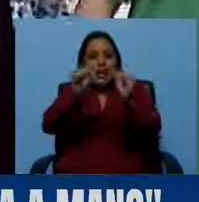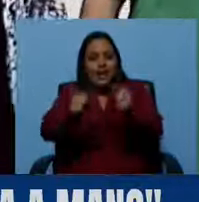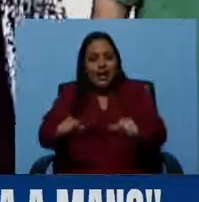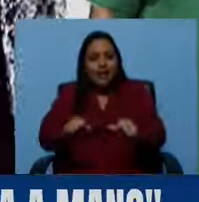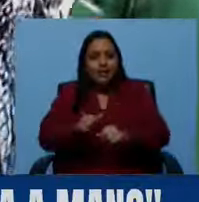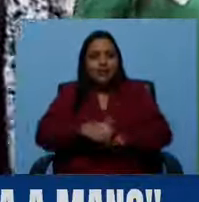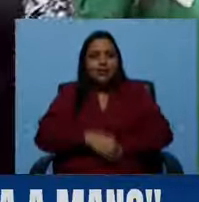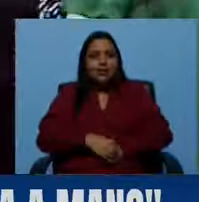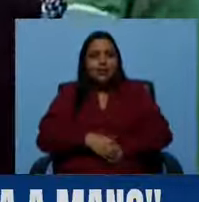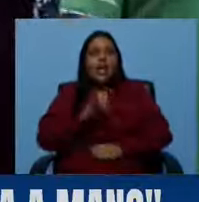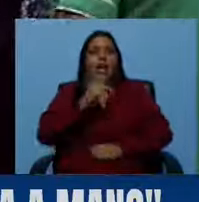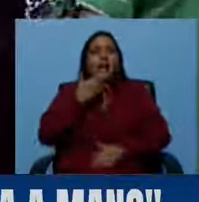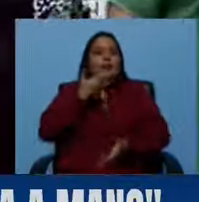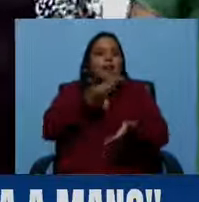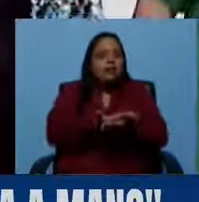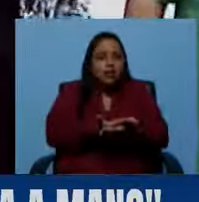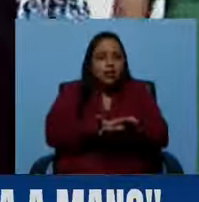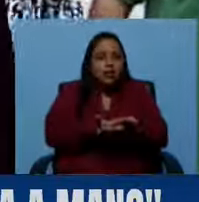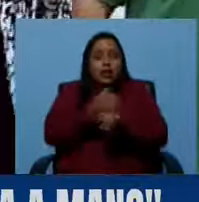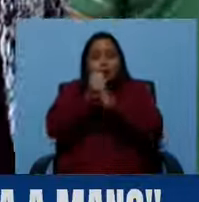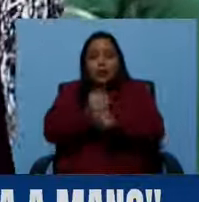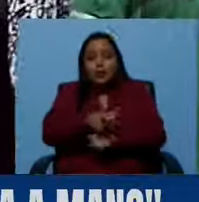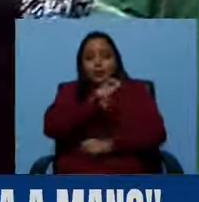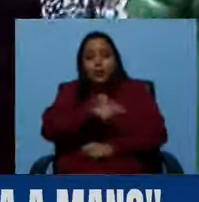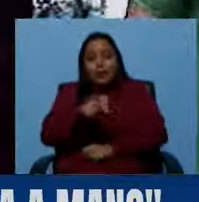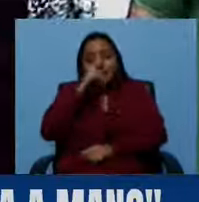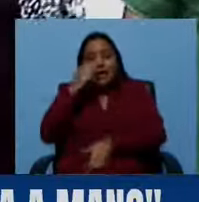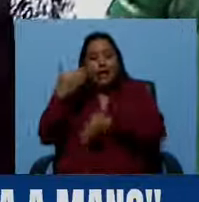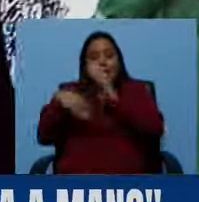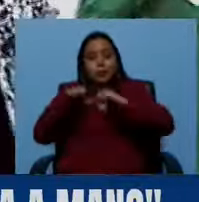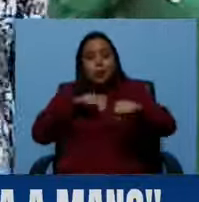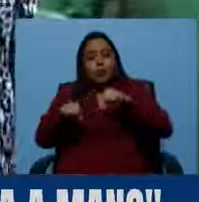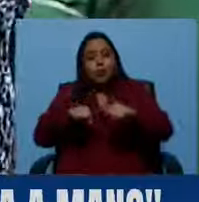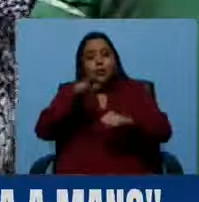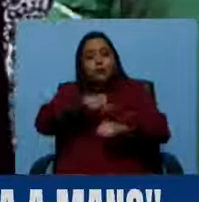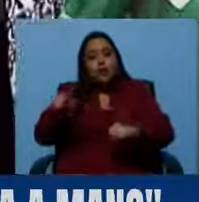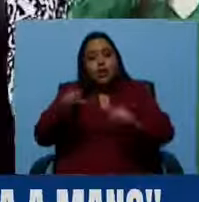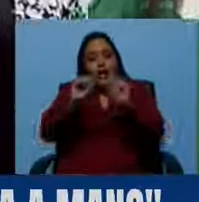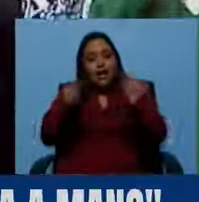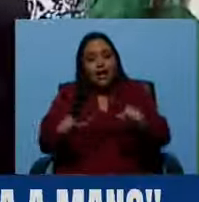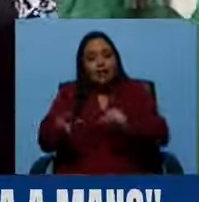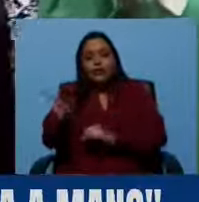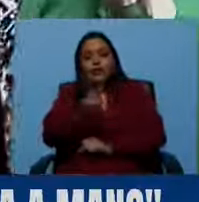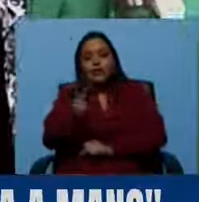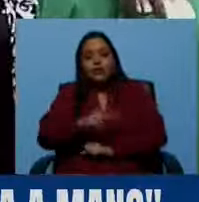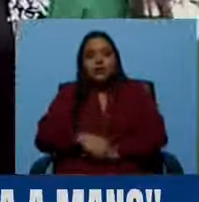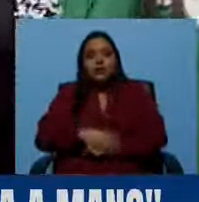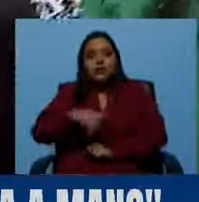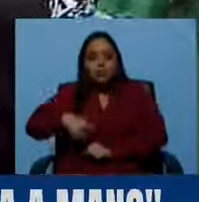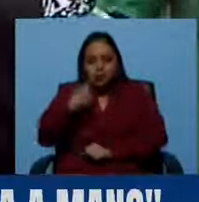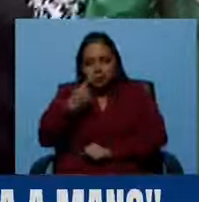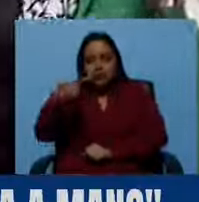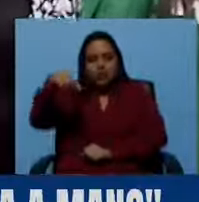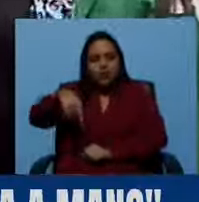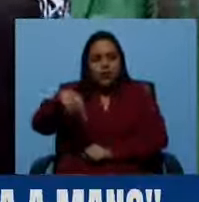era un reclamo, una demanda, una aspiración añeja del movimiento de artesanas y artesanos de Venezuela, y podemos decir hoy,